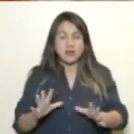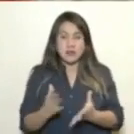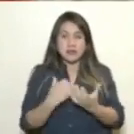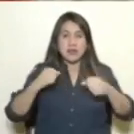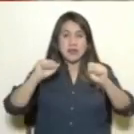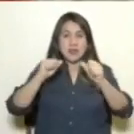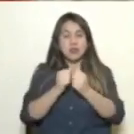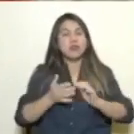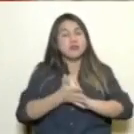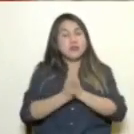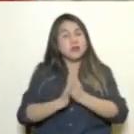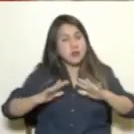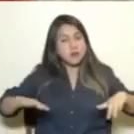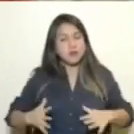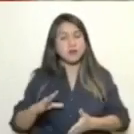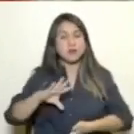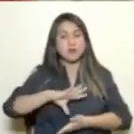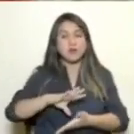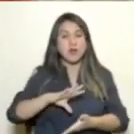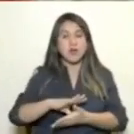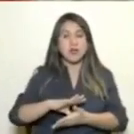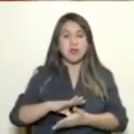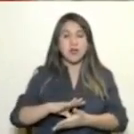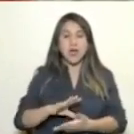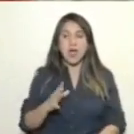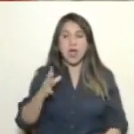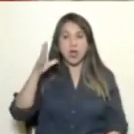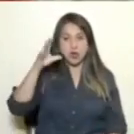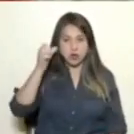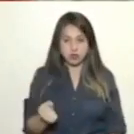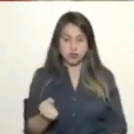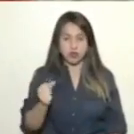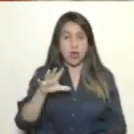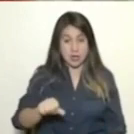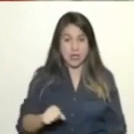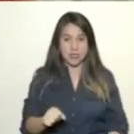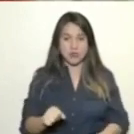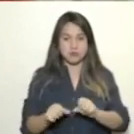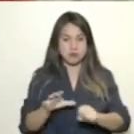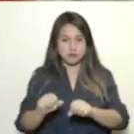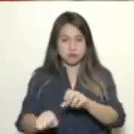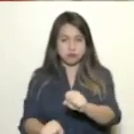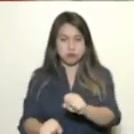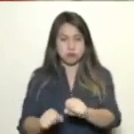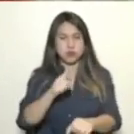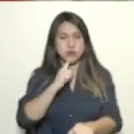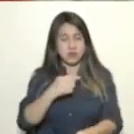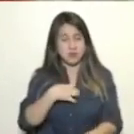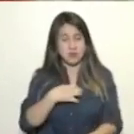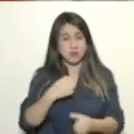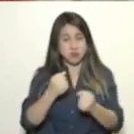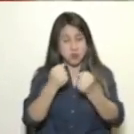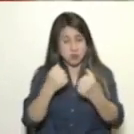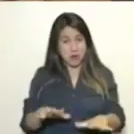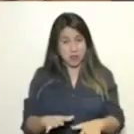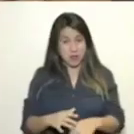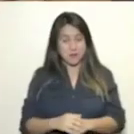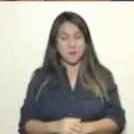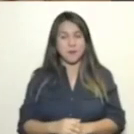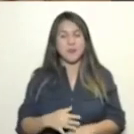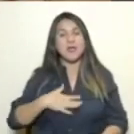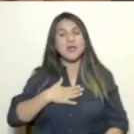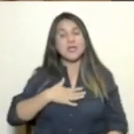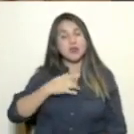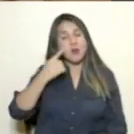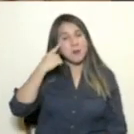con tanto esfuerzo, lo que el país ha conquistado en estas décadas, que usted lo defiende con convicción, se pueda perder? Quiero pensar